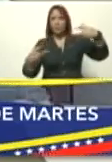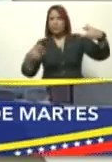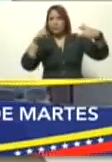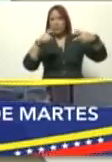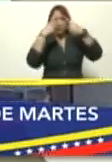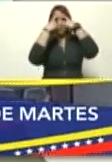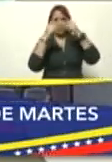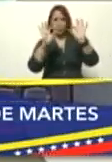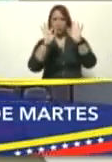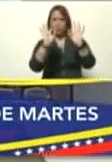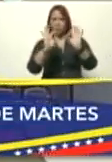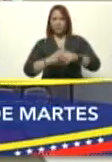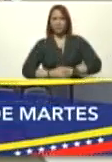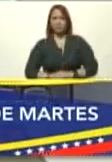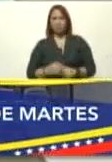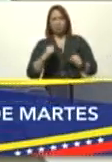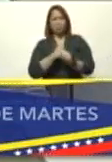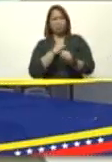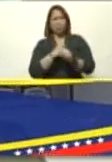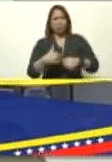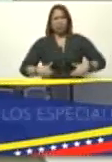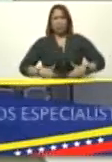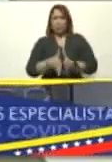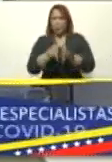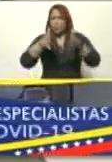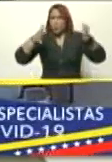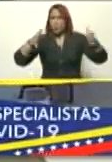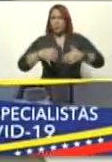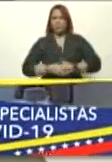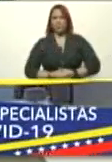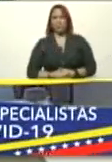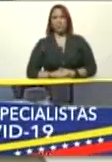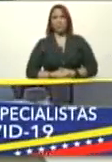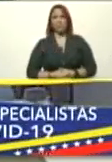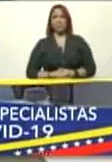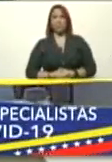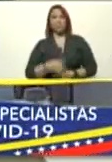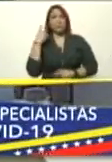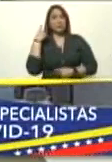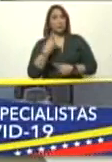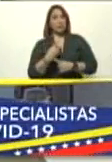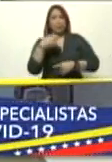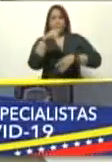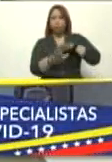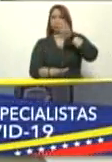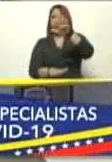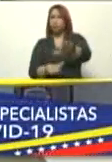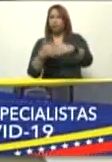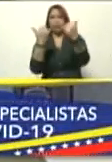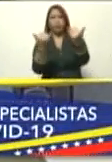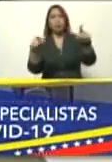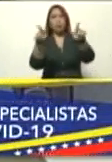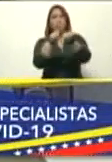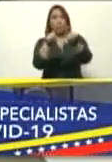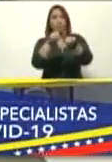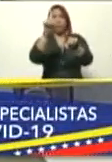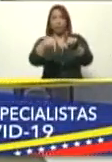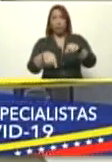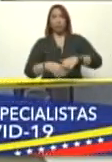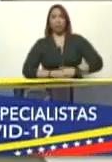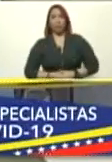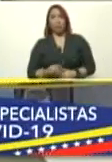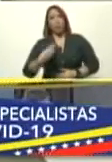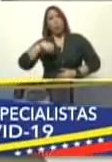especialistas, bueno, una labor titánica, gigantesca, que hay que echar a andar. Igualmente se encuentran